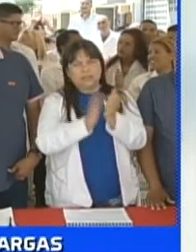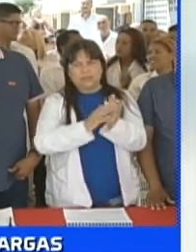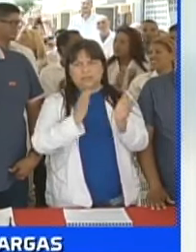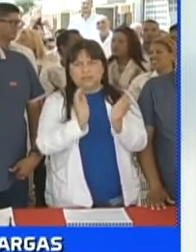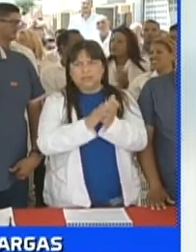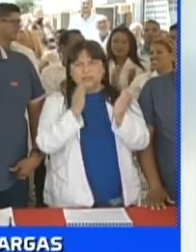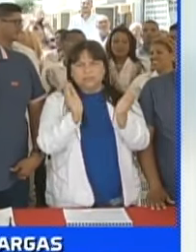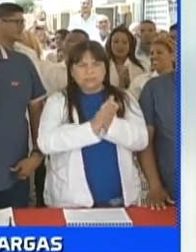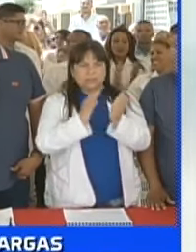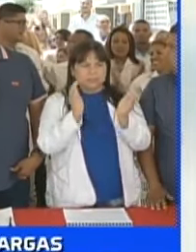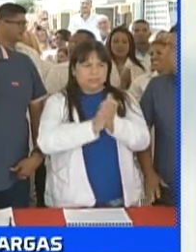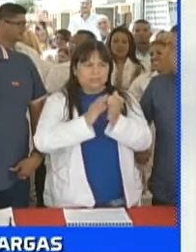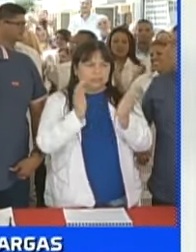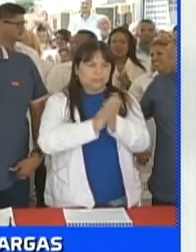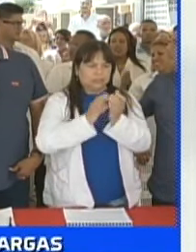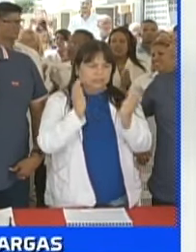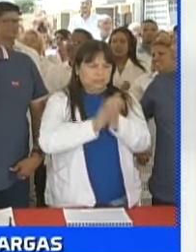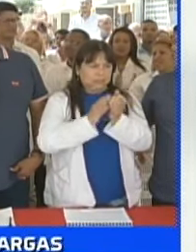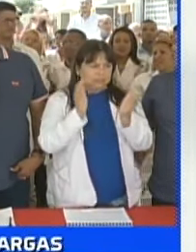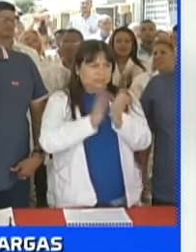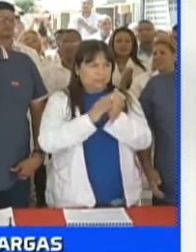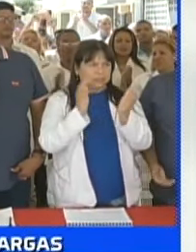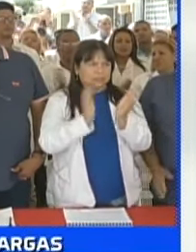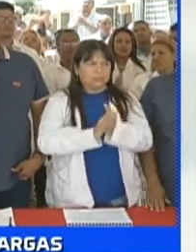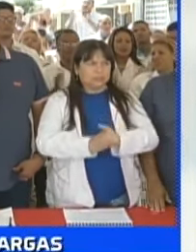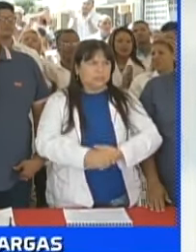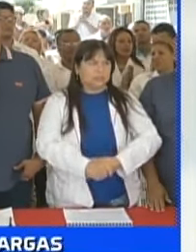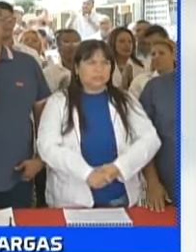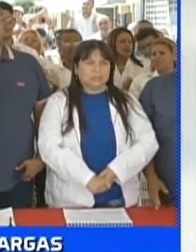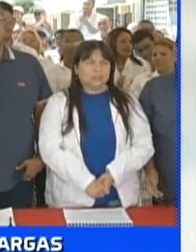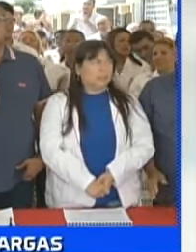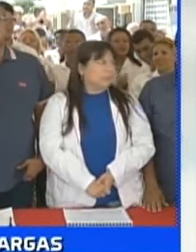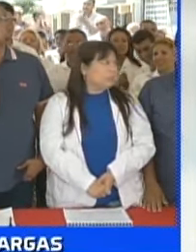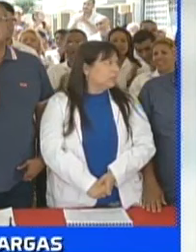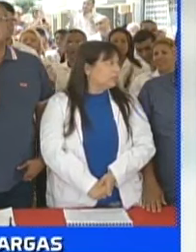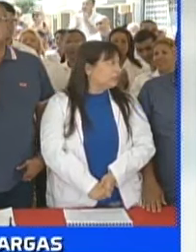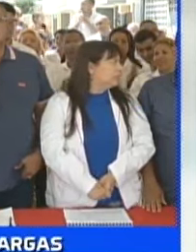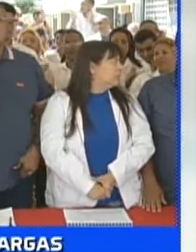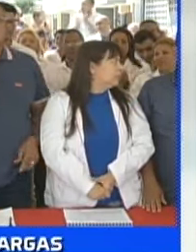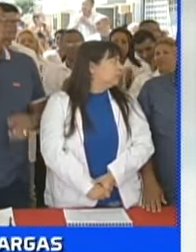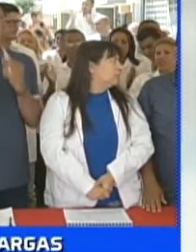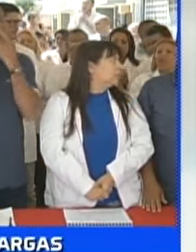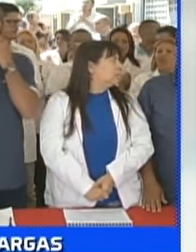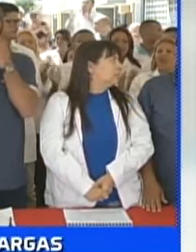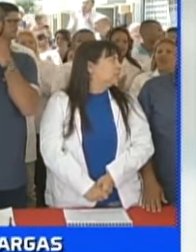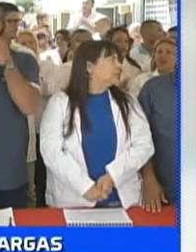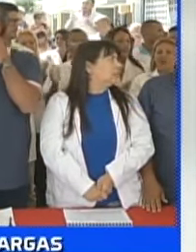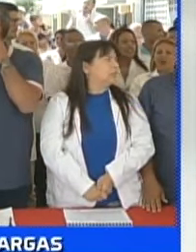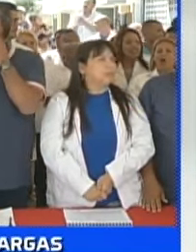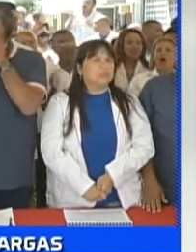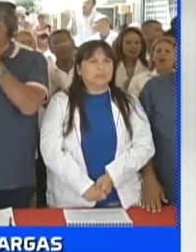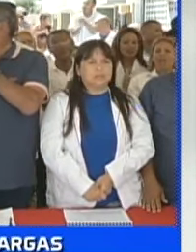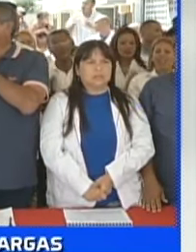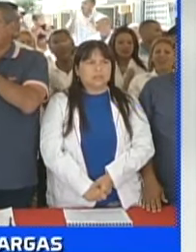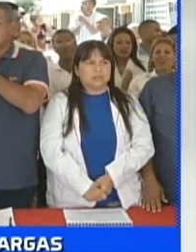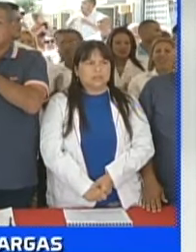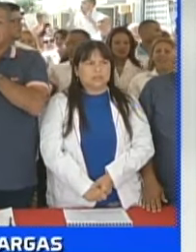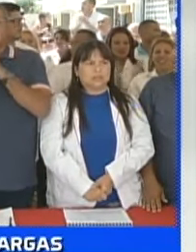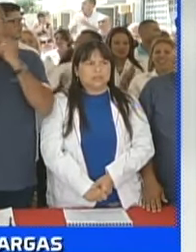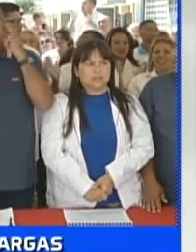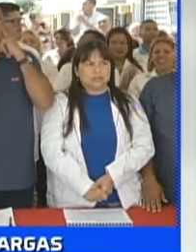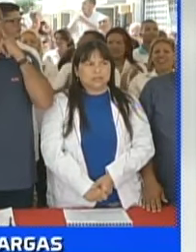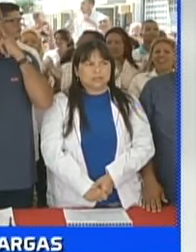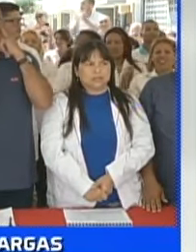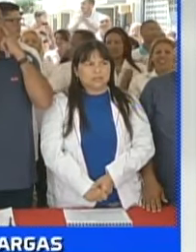y con la inauguración de este consultorio vamos a avanzar ya a decretar el día de hoy, a declarar